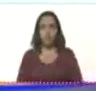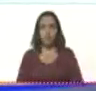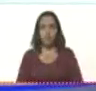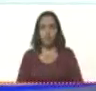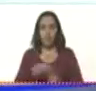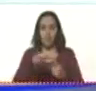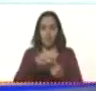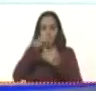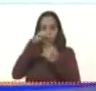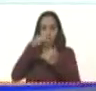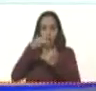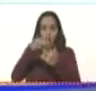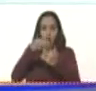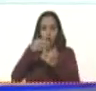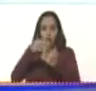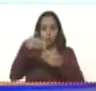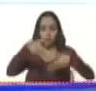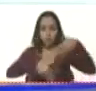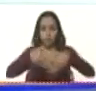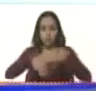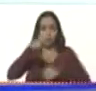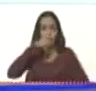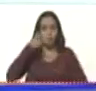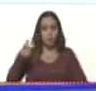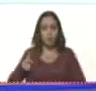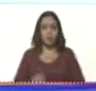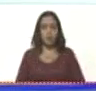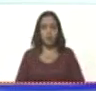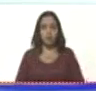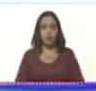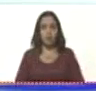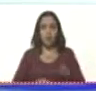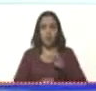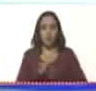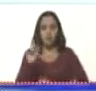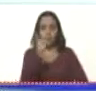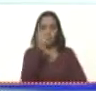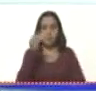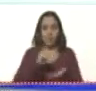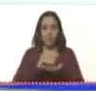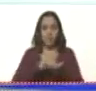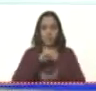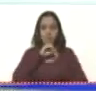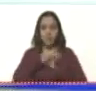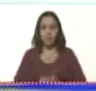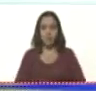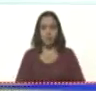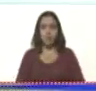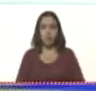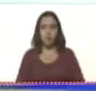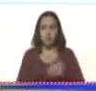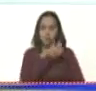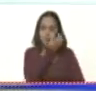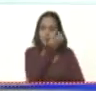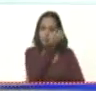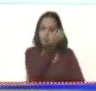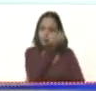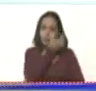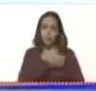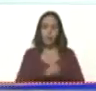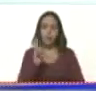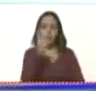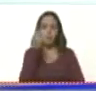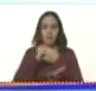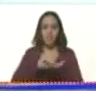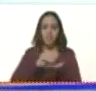electos por el voto del pueblo directamente, primera vez en la historia, primera vez en la